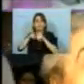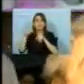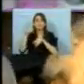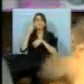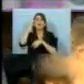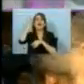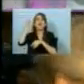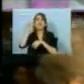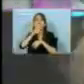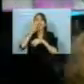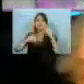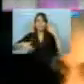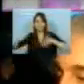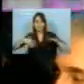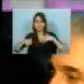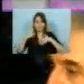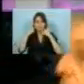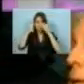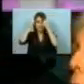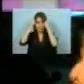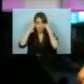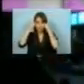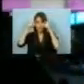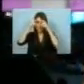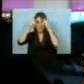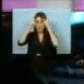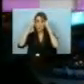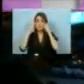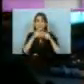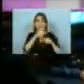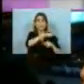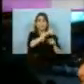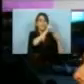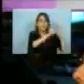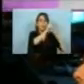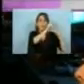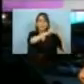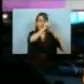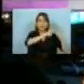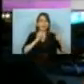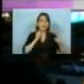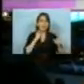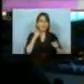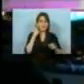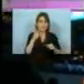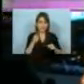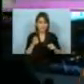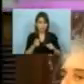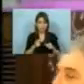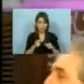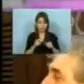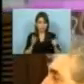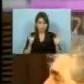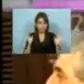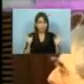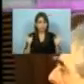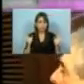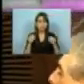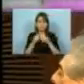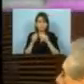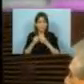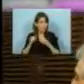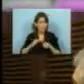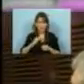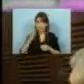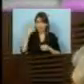Susana, entonces lo quiere sí o sí. La gente de Canal 13 y alguna gente de Ideas cree que esto es lo que viene haciendo Gasalla hace